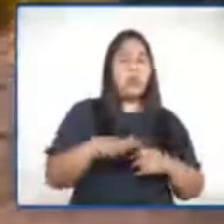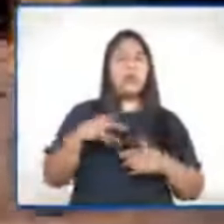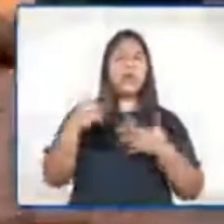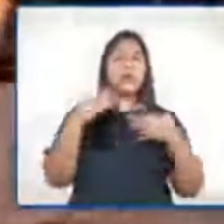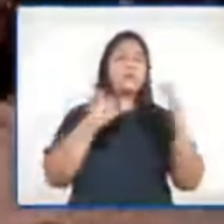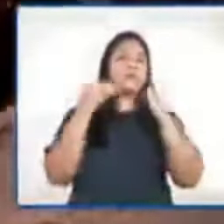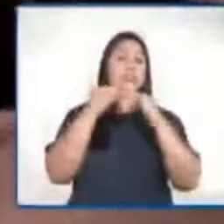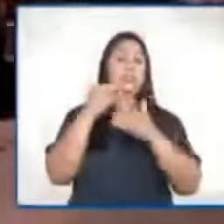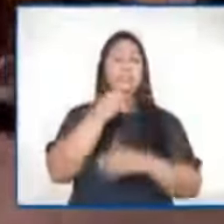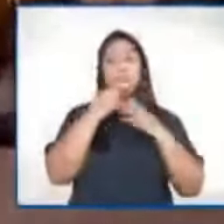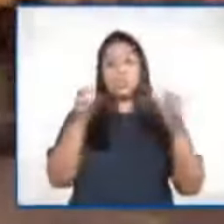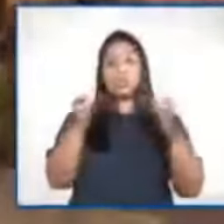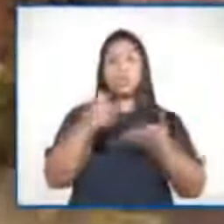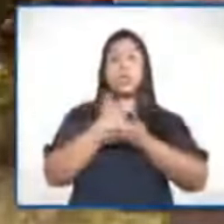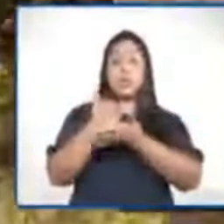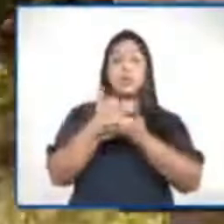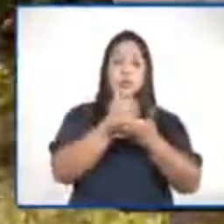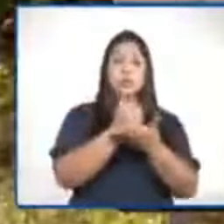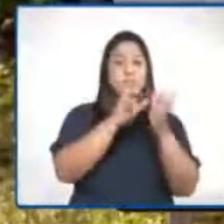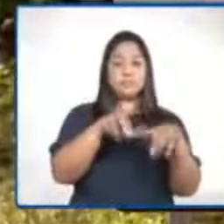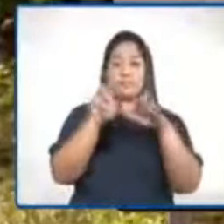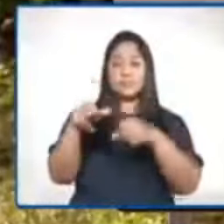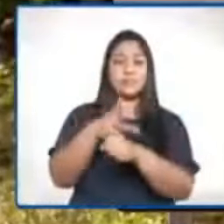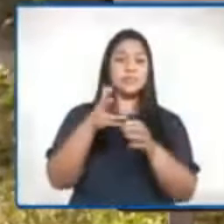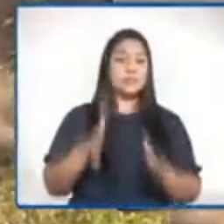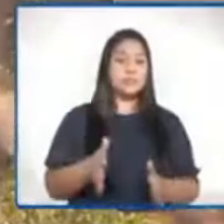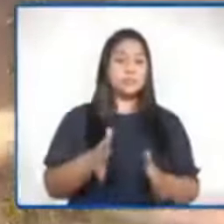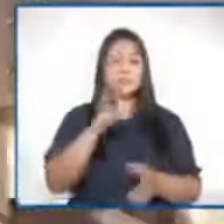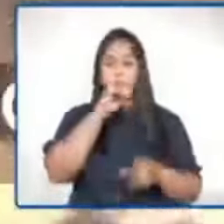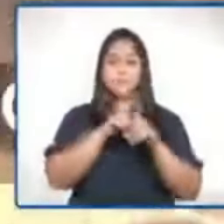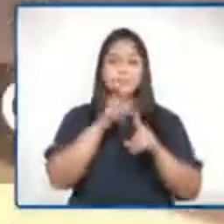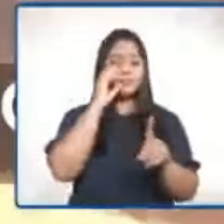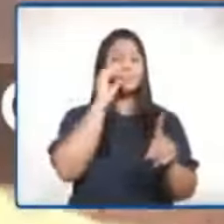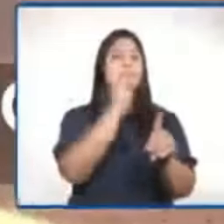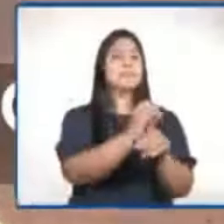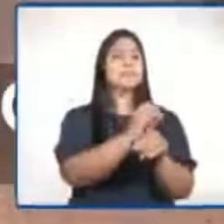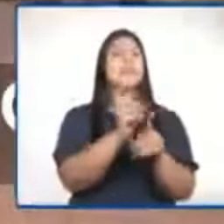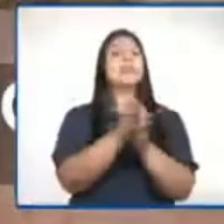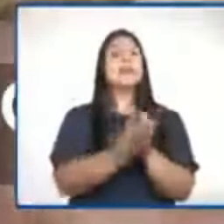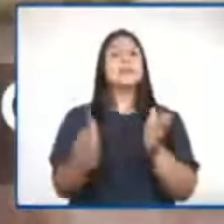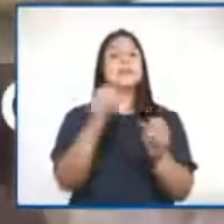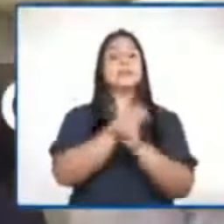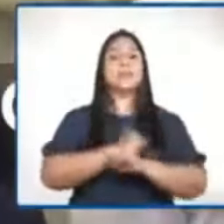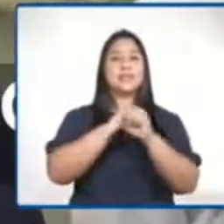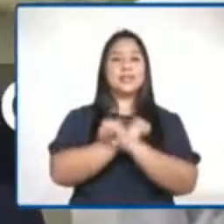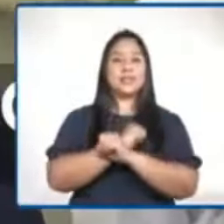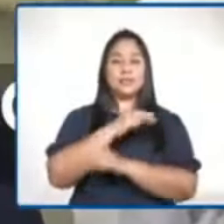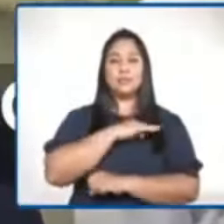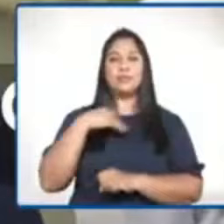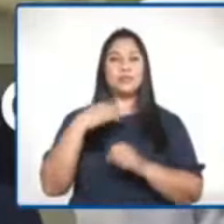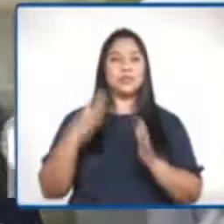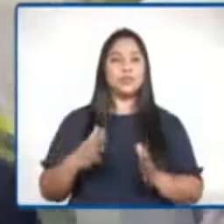lleve beneficio a la población guatemalteca es uno de los objetivos del plan estratégico del ministro